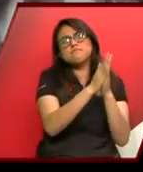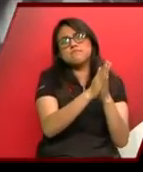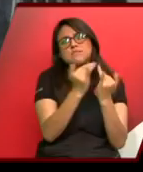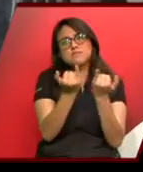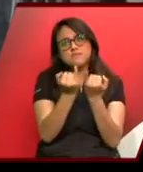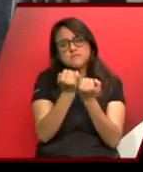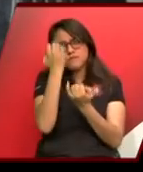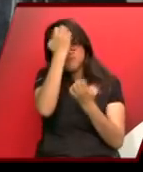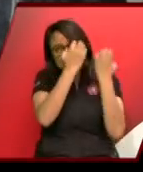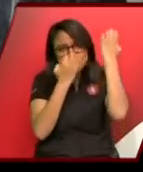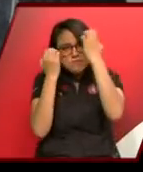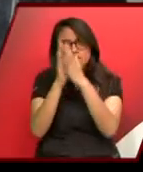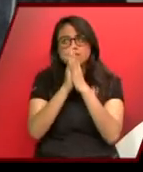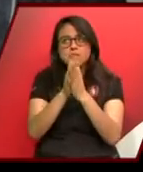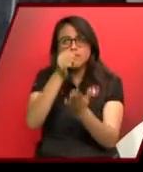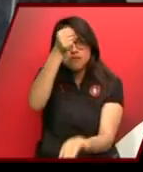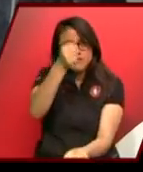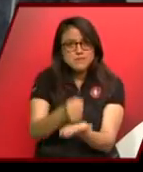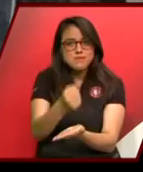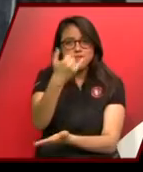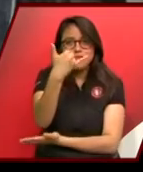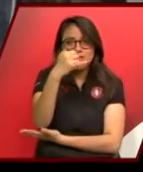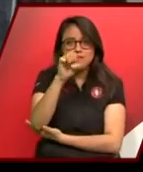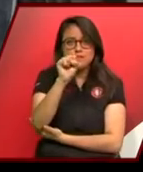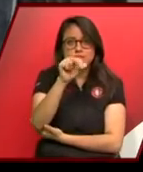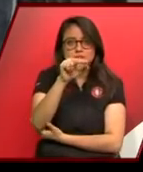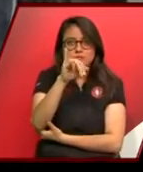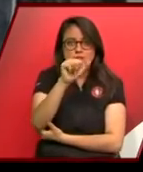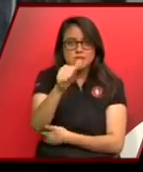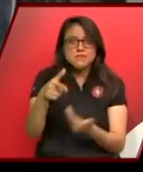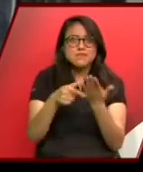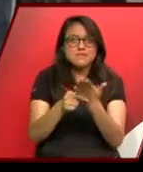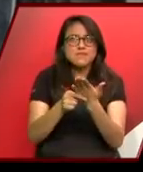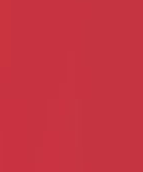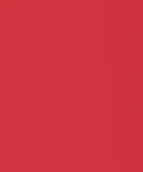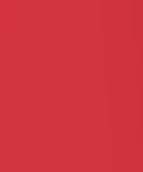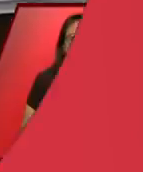mis estudios. A quien corresponda, Yesenia Santiago.